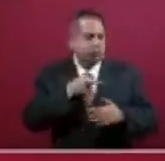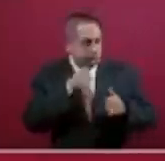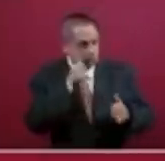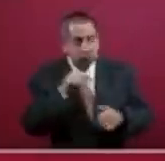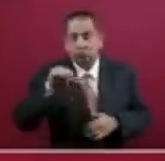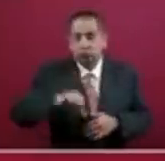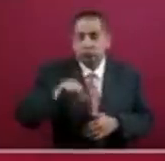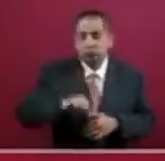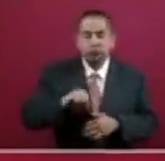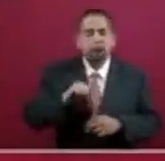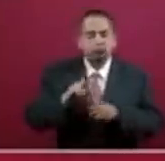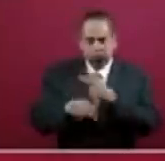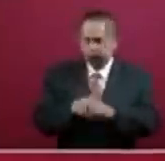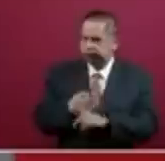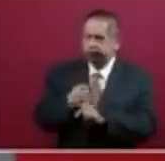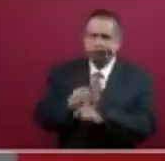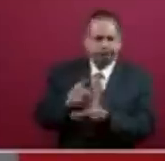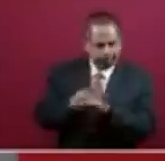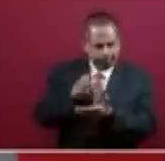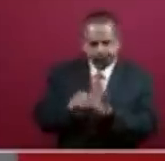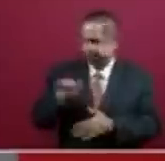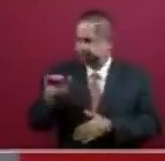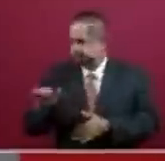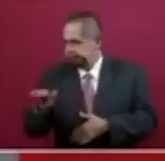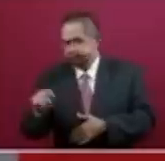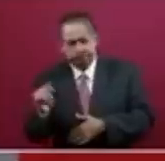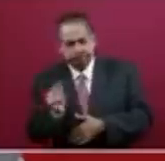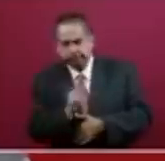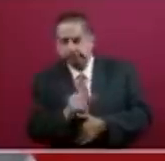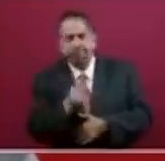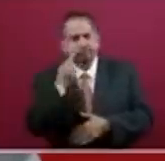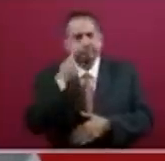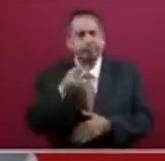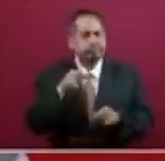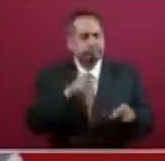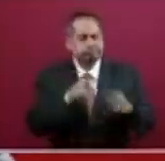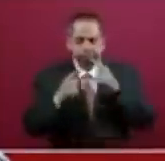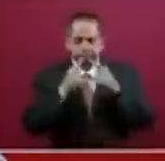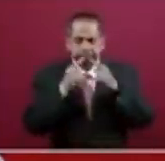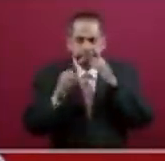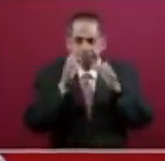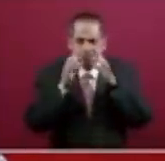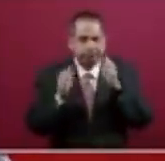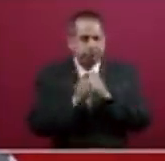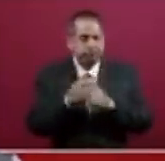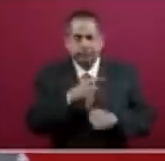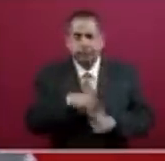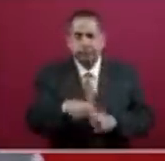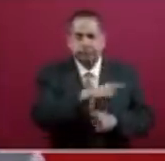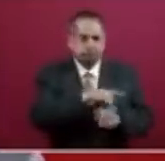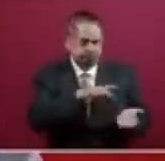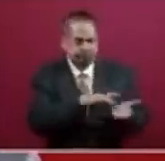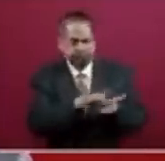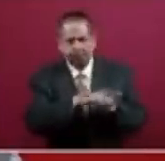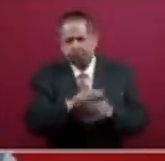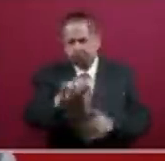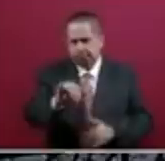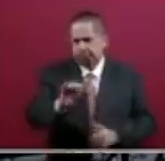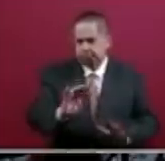también voy a insistir para que sigan dialogando con ellos y apoyándolos.